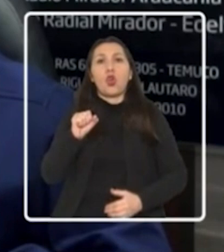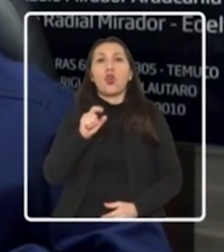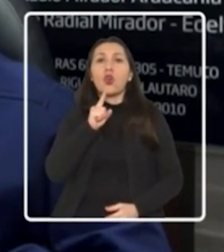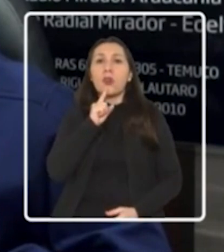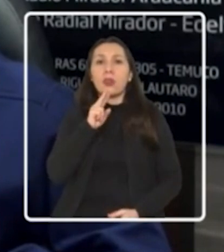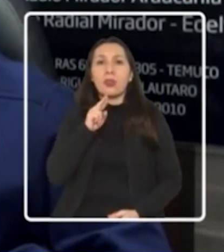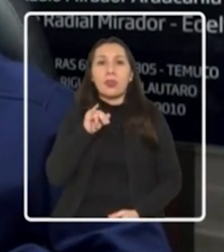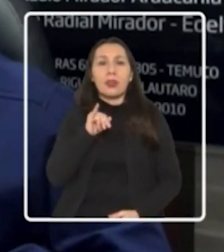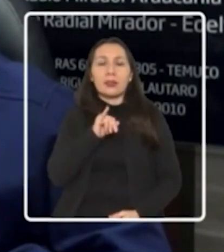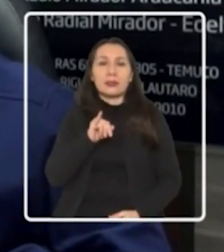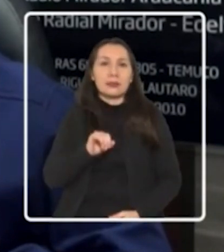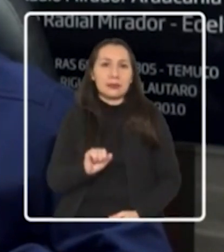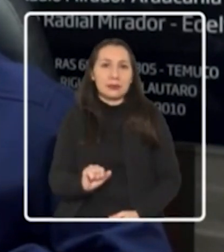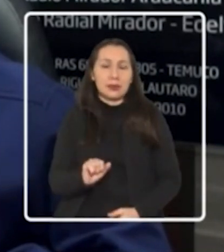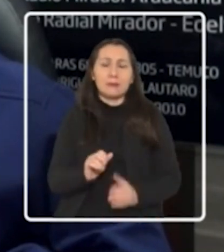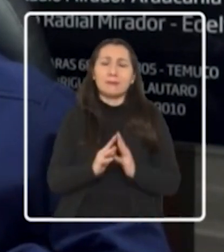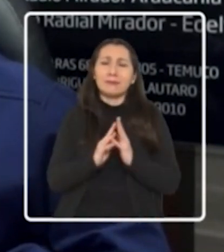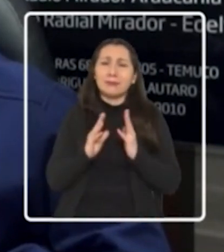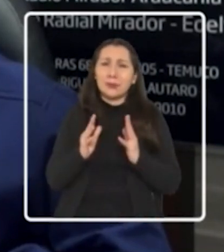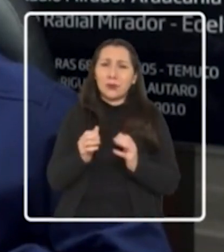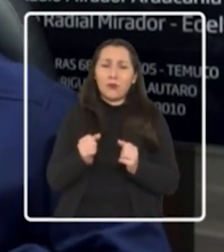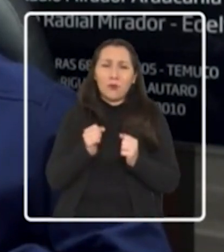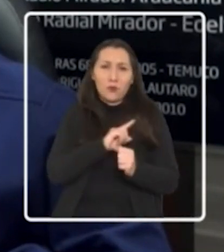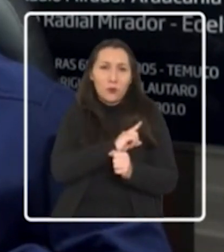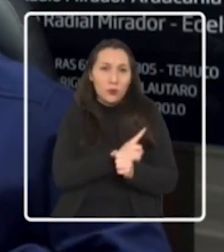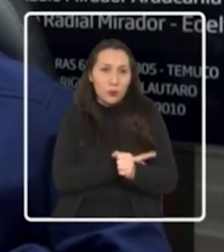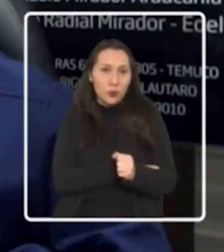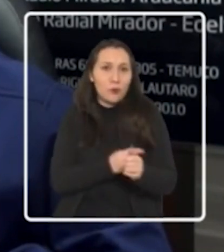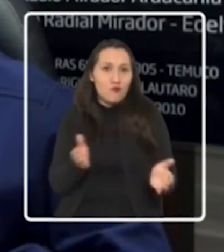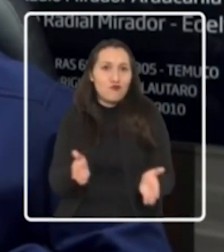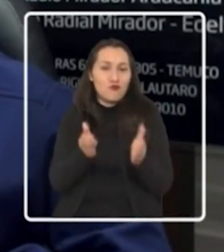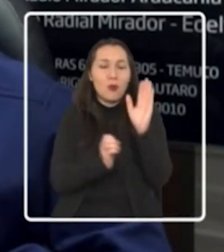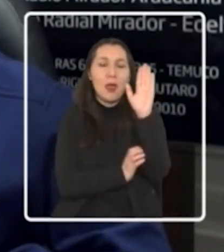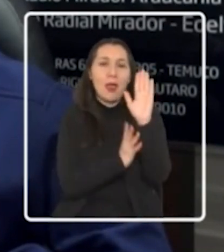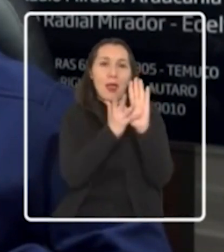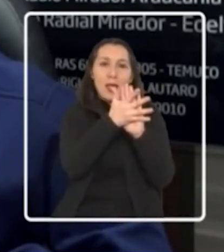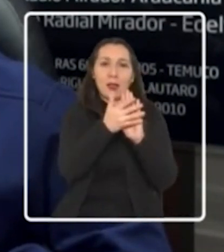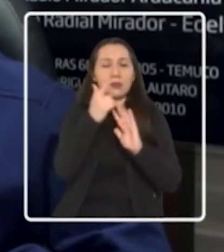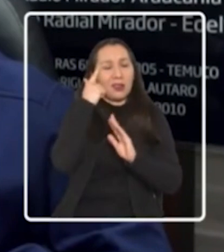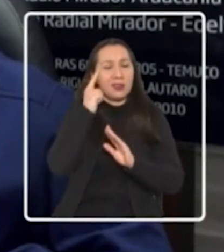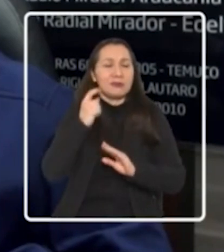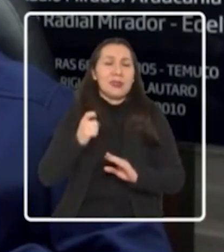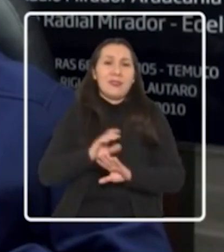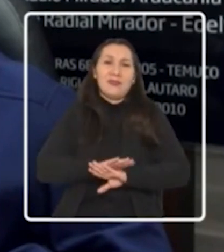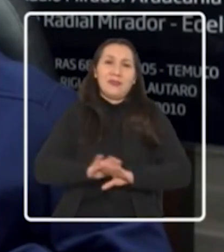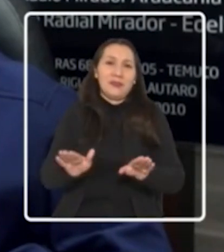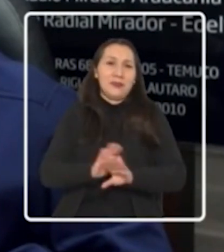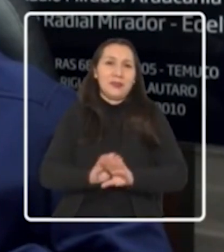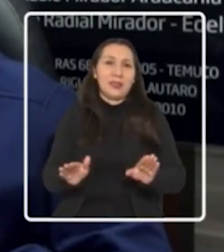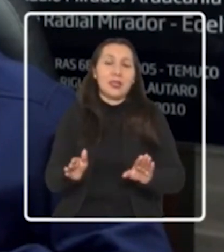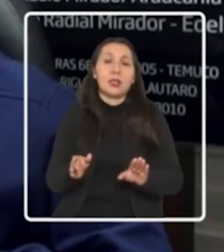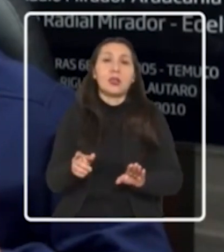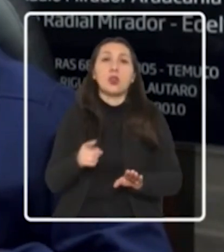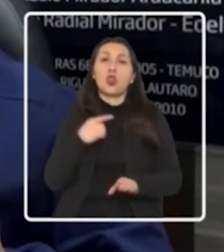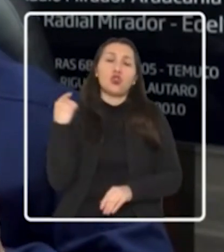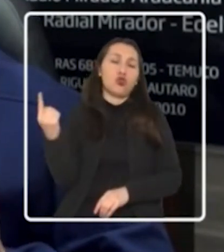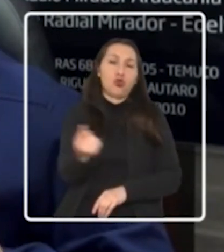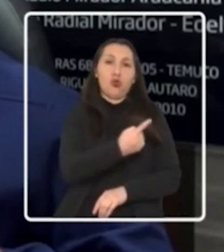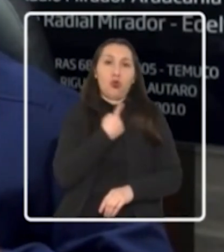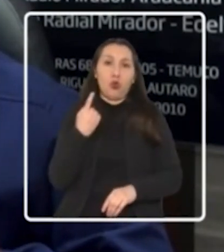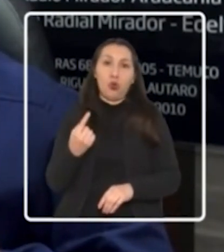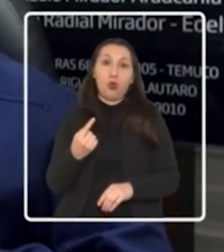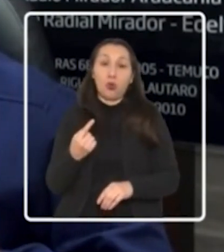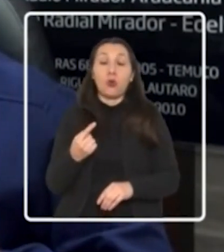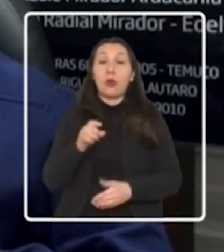eh es tremendo el potencial de araucanía Entonces yo creo que ya basta de tenemos que como todos las